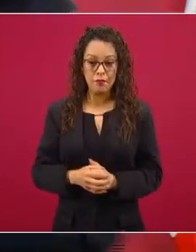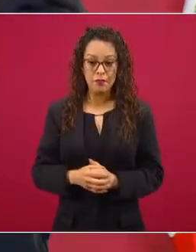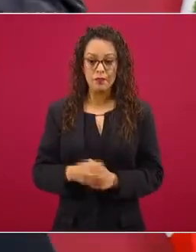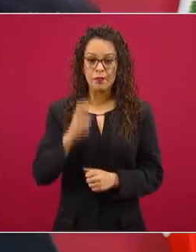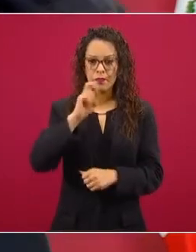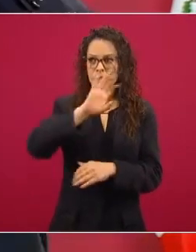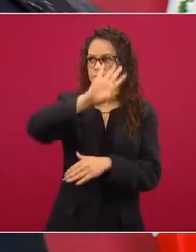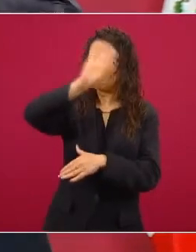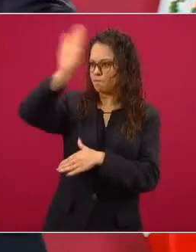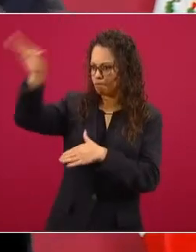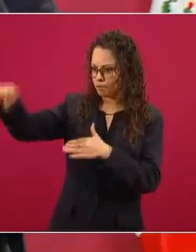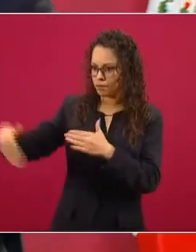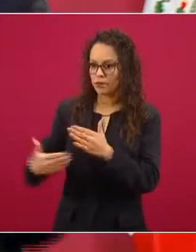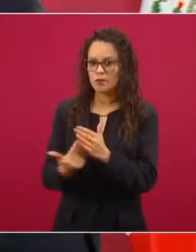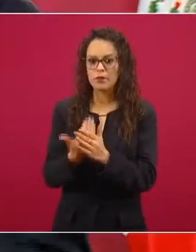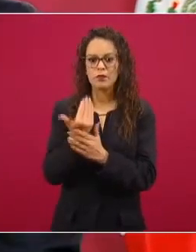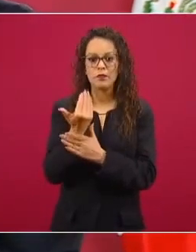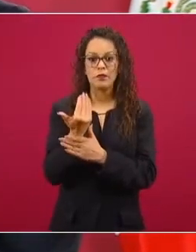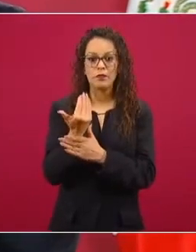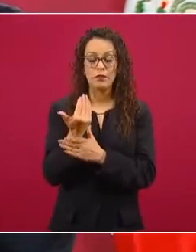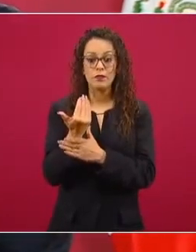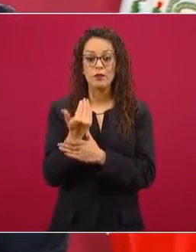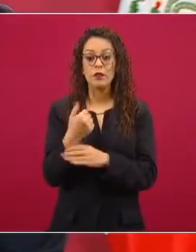yo estoy en gira y lo denuncio.